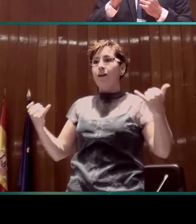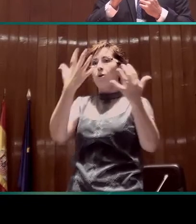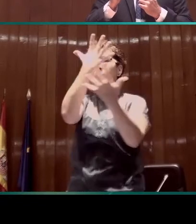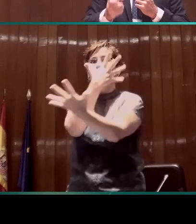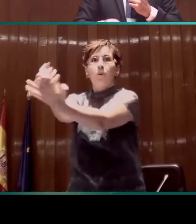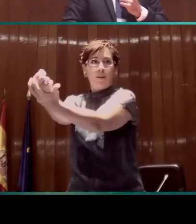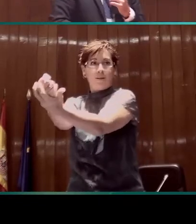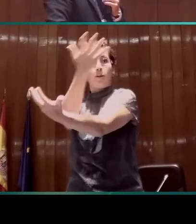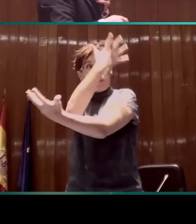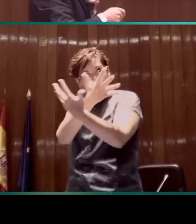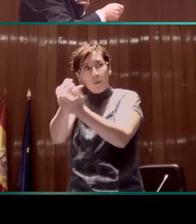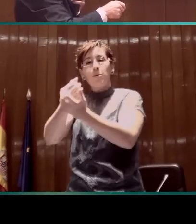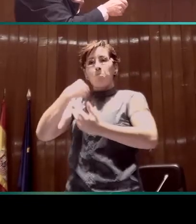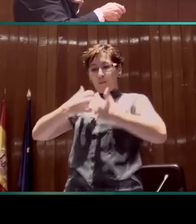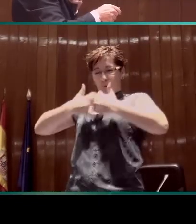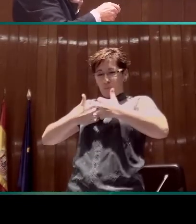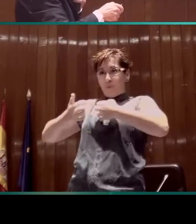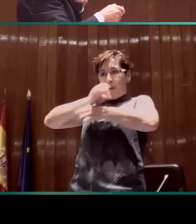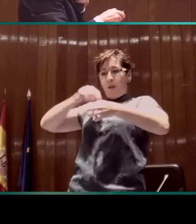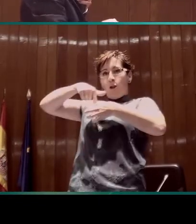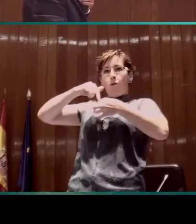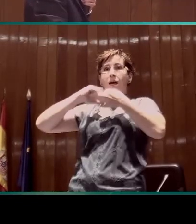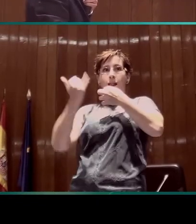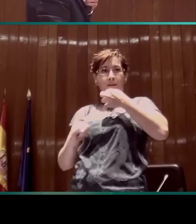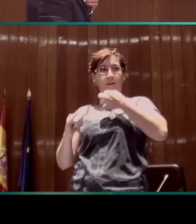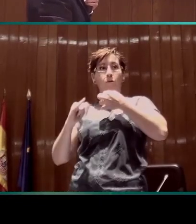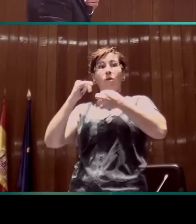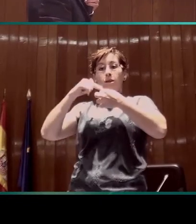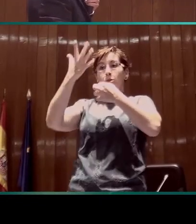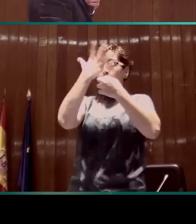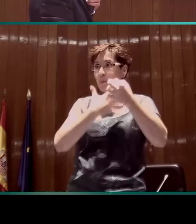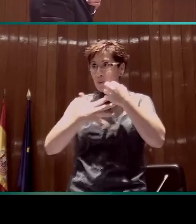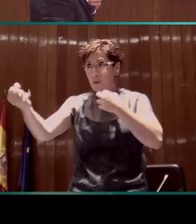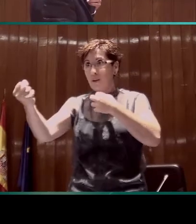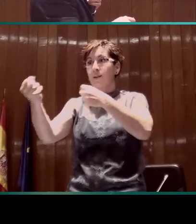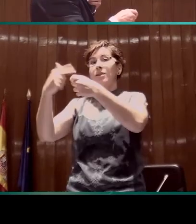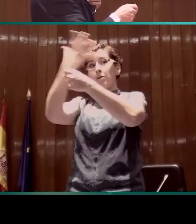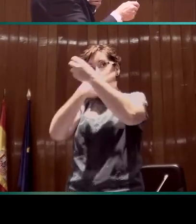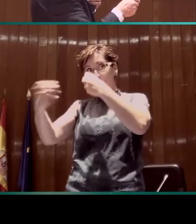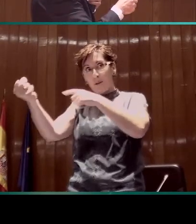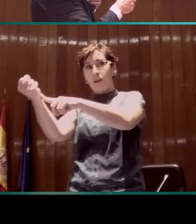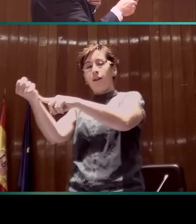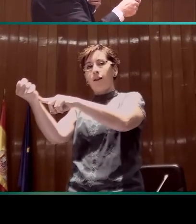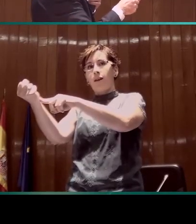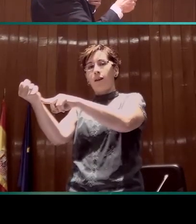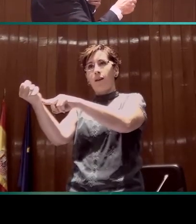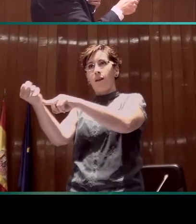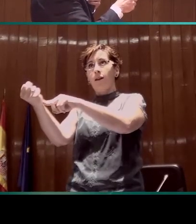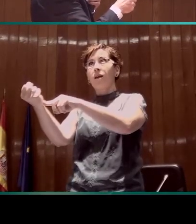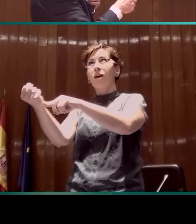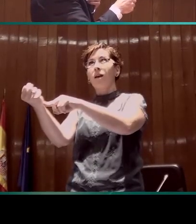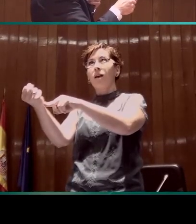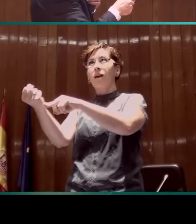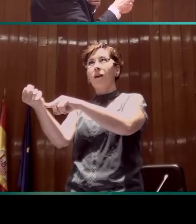actividad eléctrica que tenemos que amplificar y mandamos a es decir, tenemos aquí